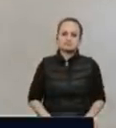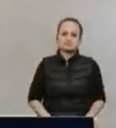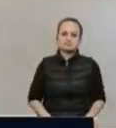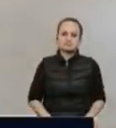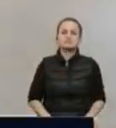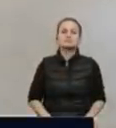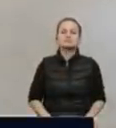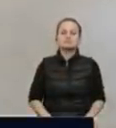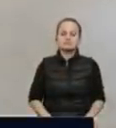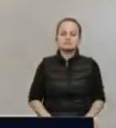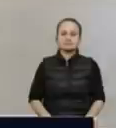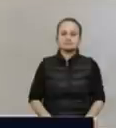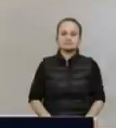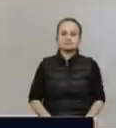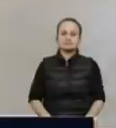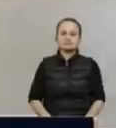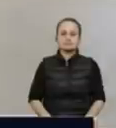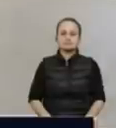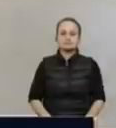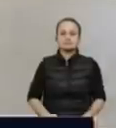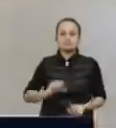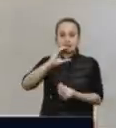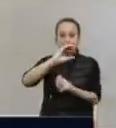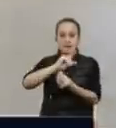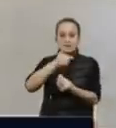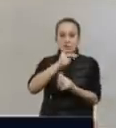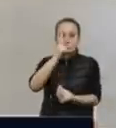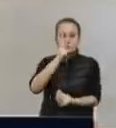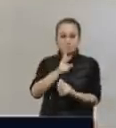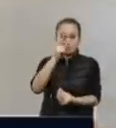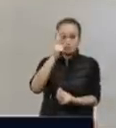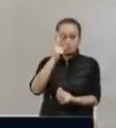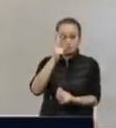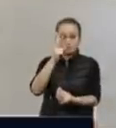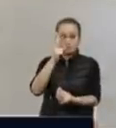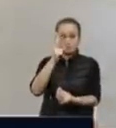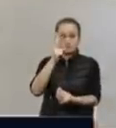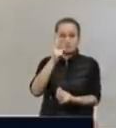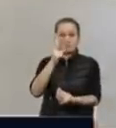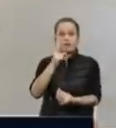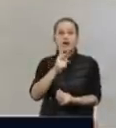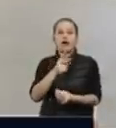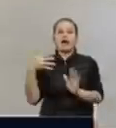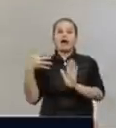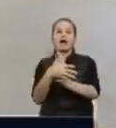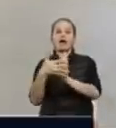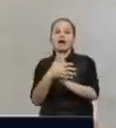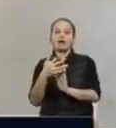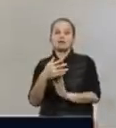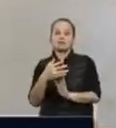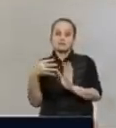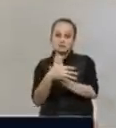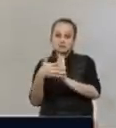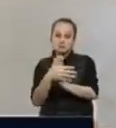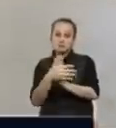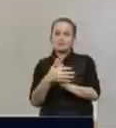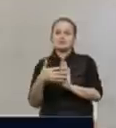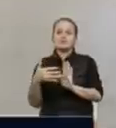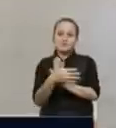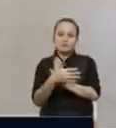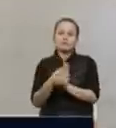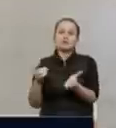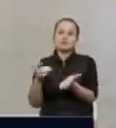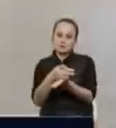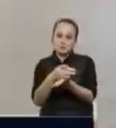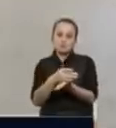Y entonces los del clan mandan razones. Si